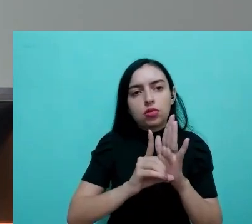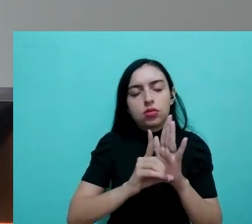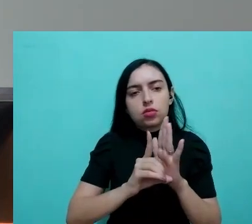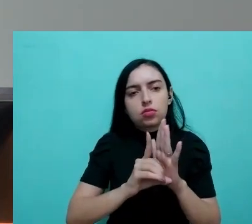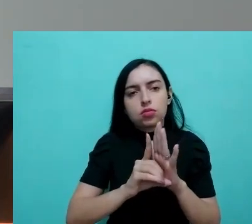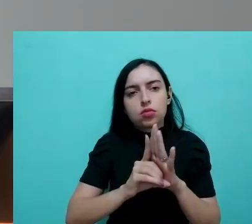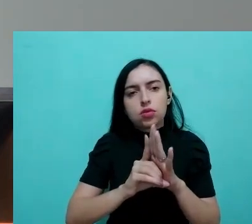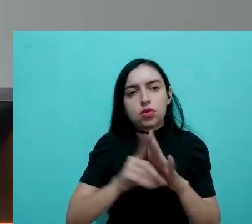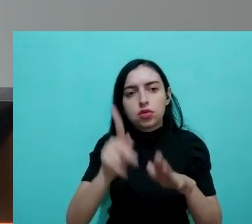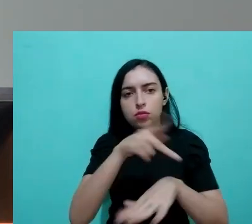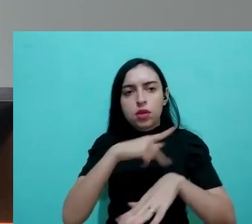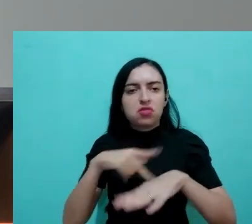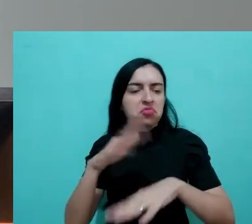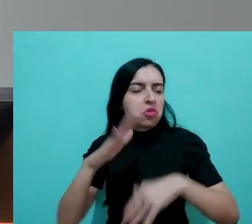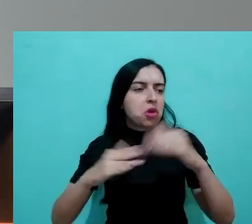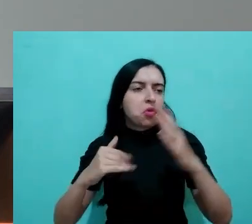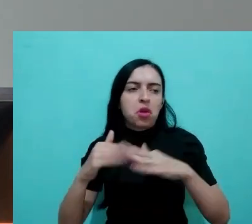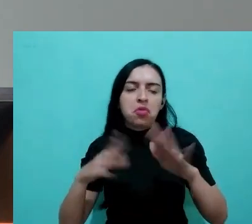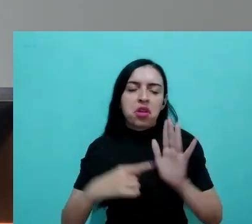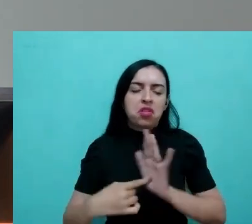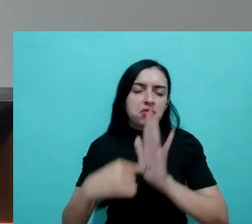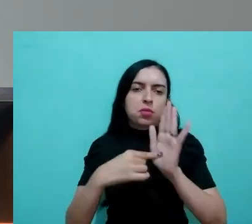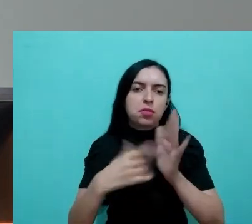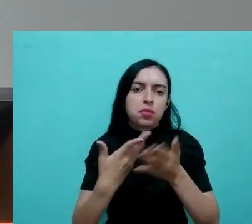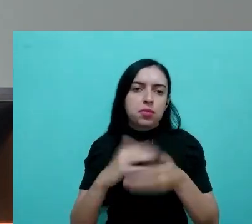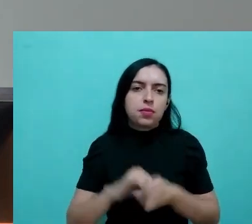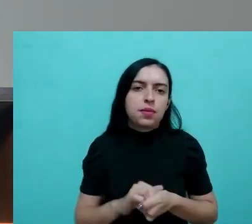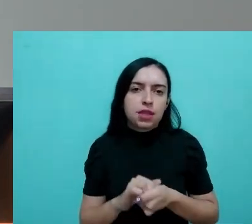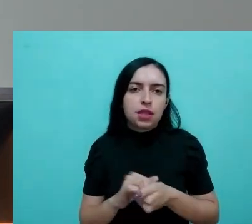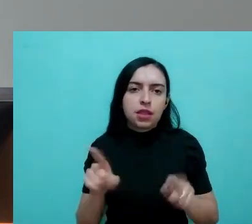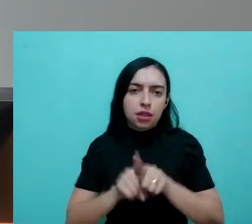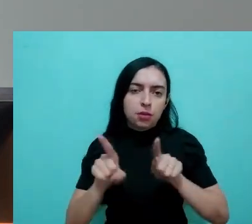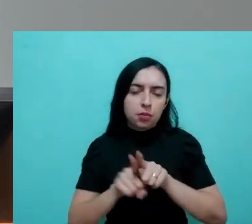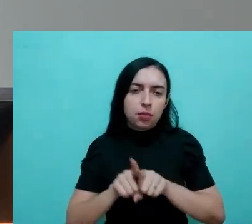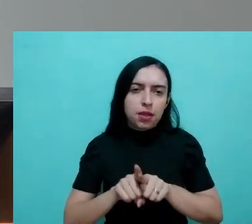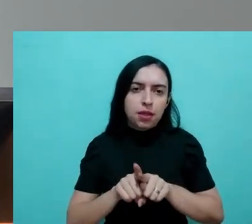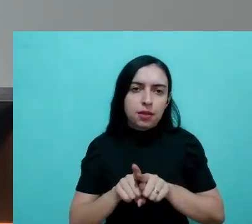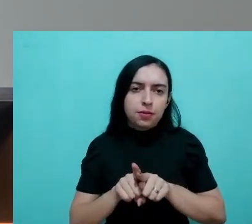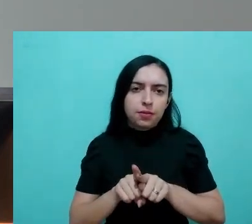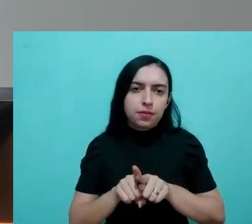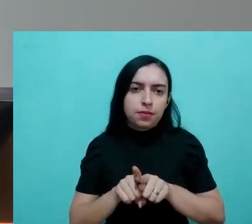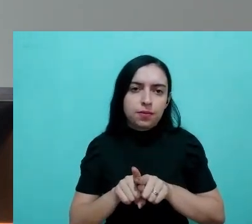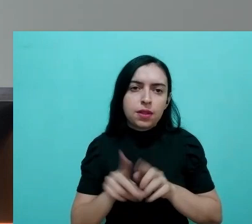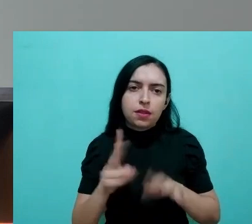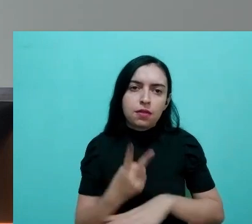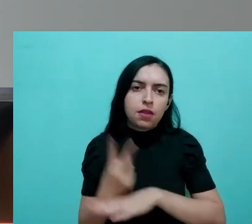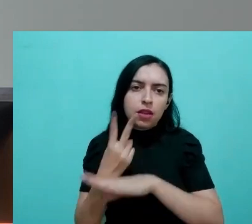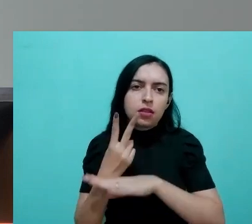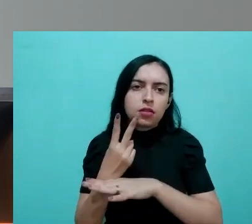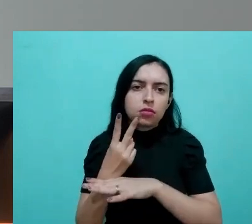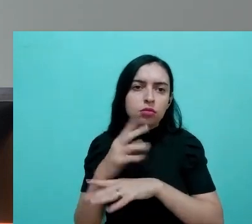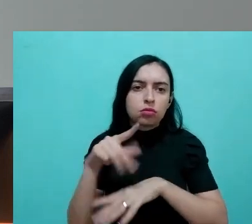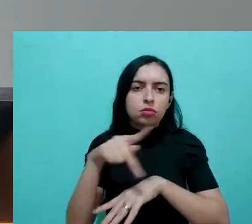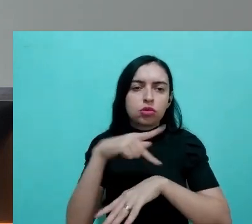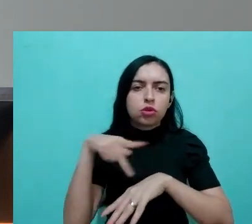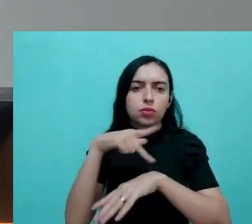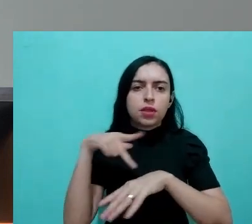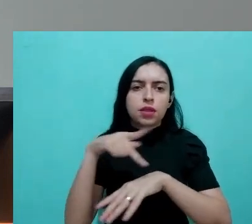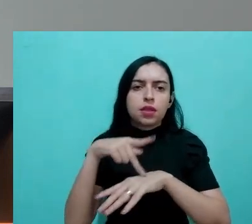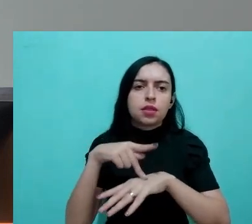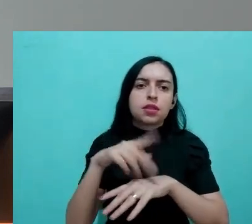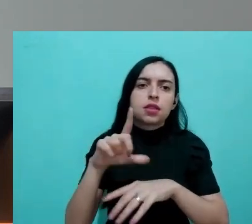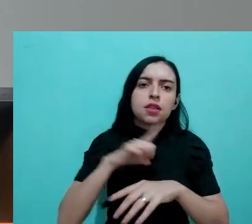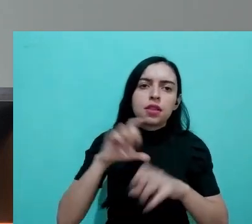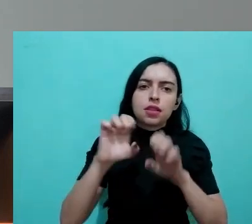a cualquier juez. Eso también es válido en los estados que conocen sistemas de